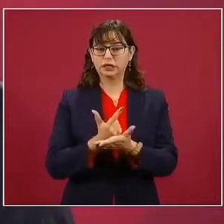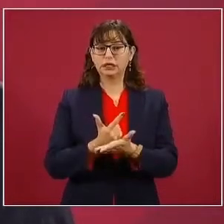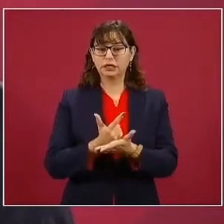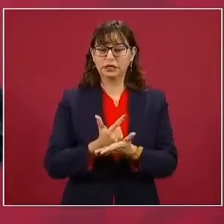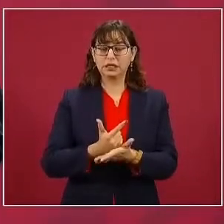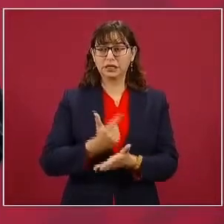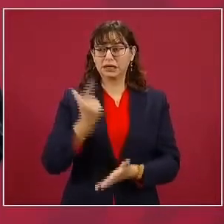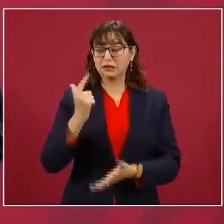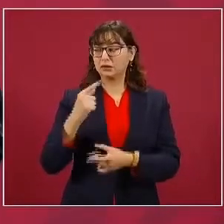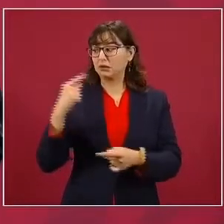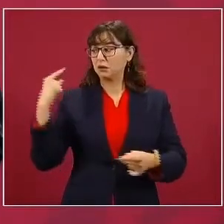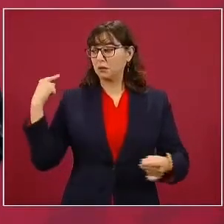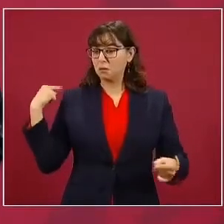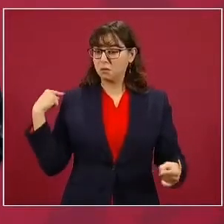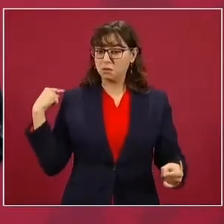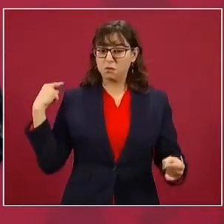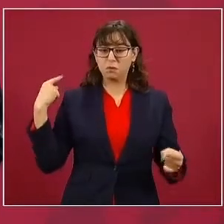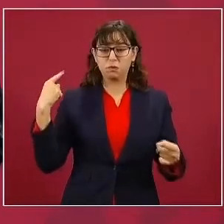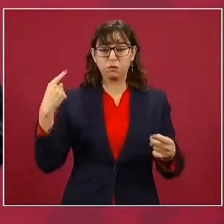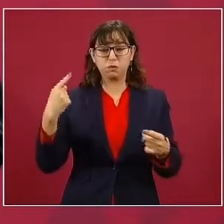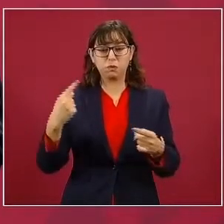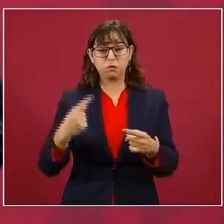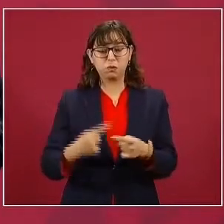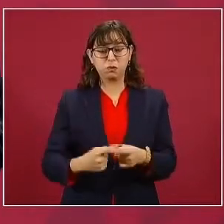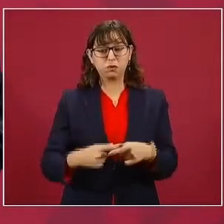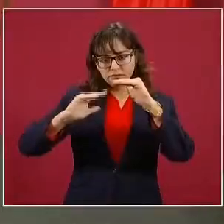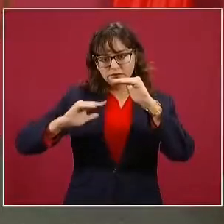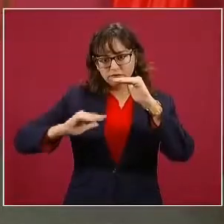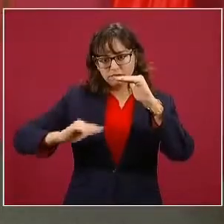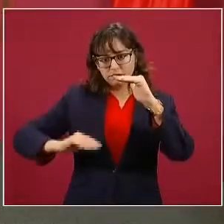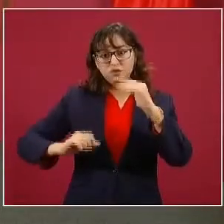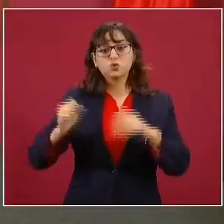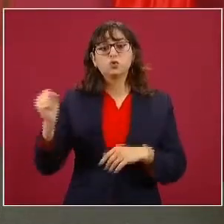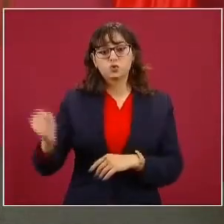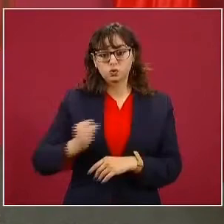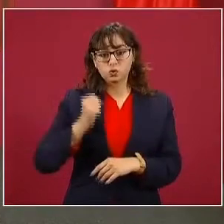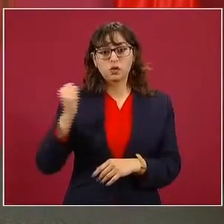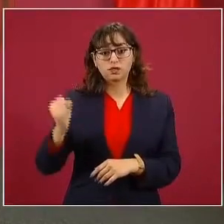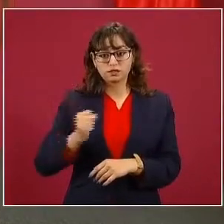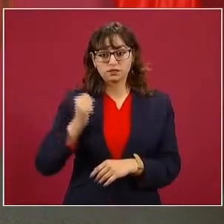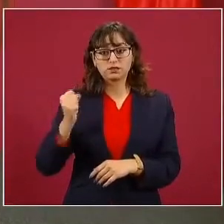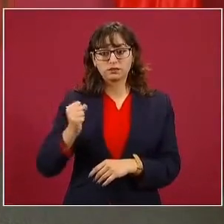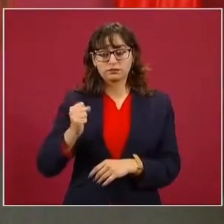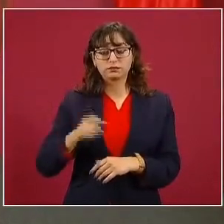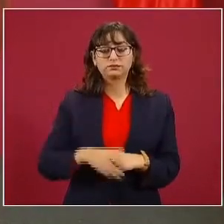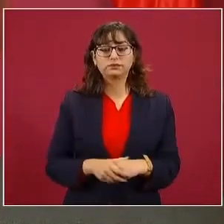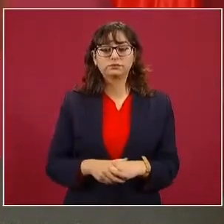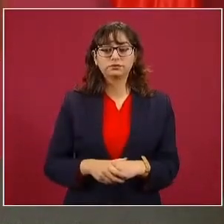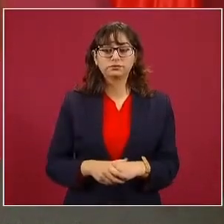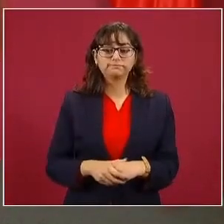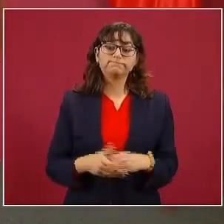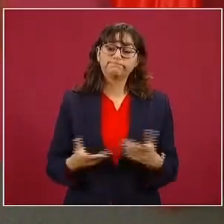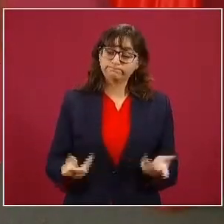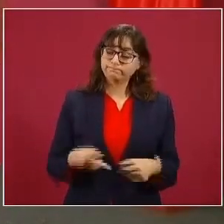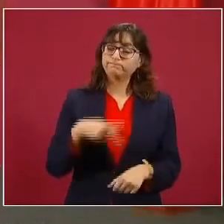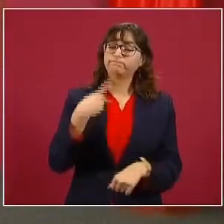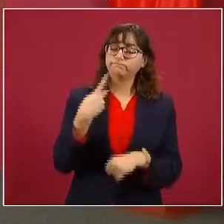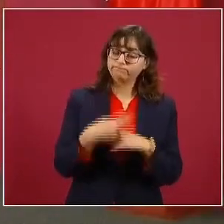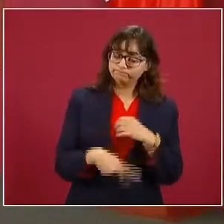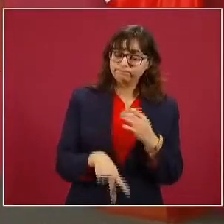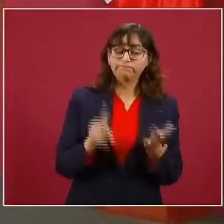hemos enfrentado y sobre todo la pérdida de vidas humanas. Todavía hay